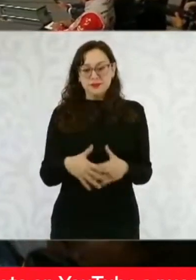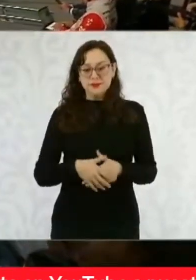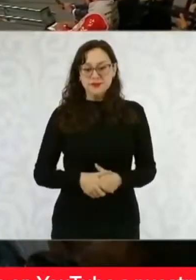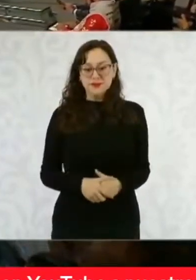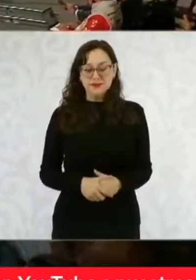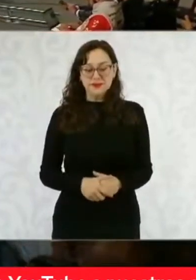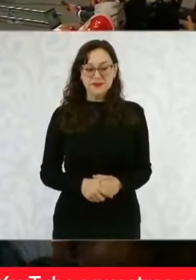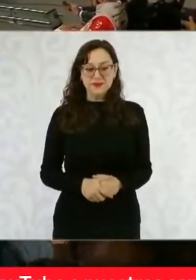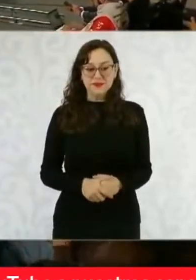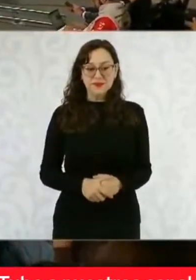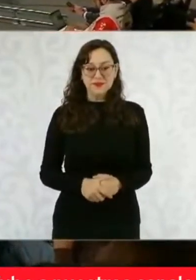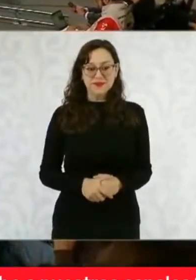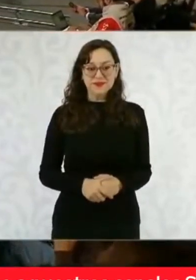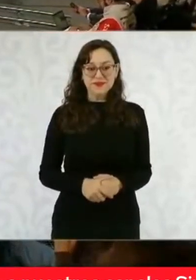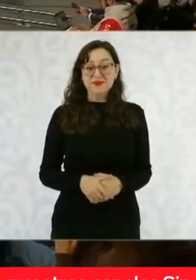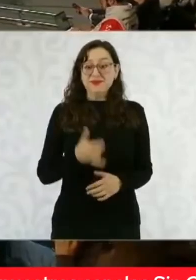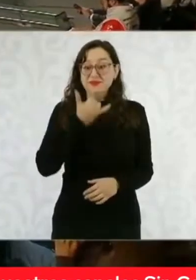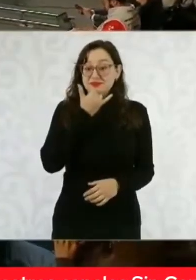mentira.